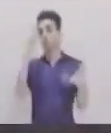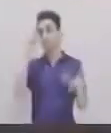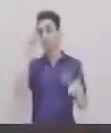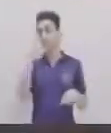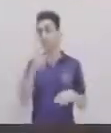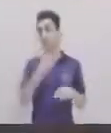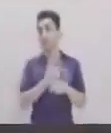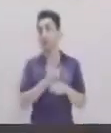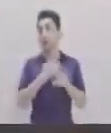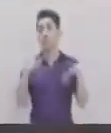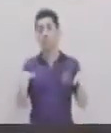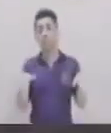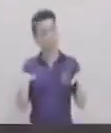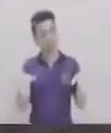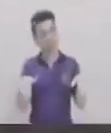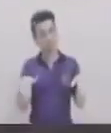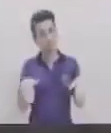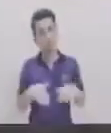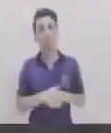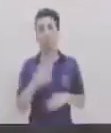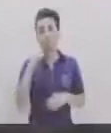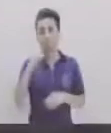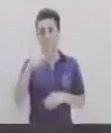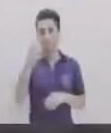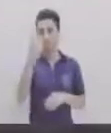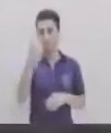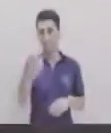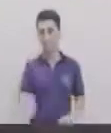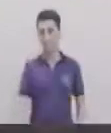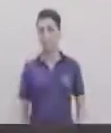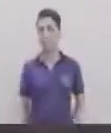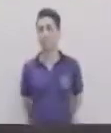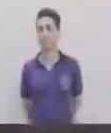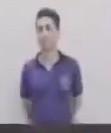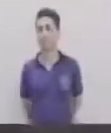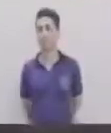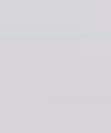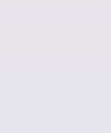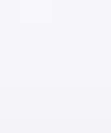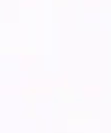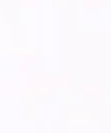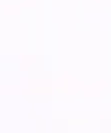social, y recuerda, Guatemala no se detiene. Nos vemos en una próxima.